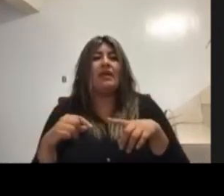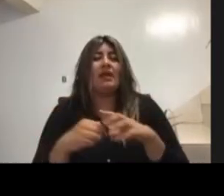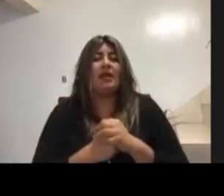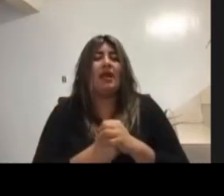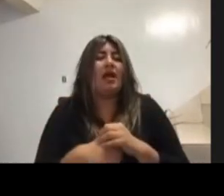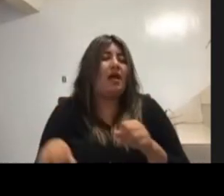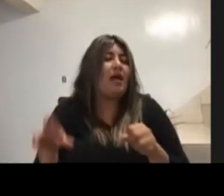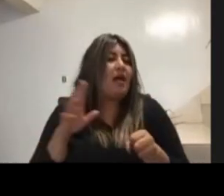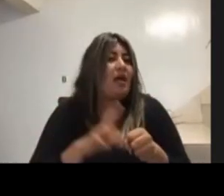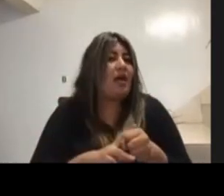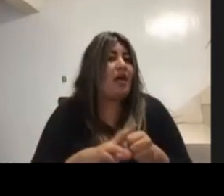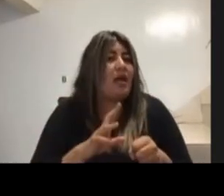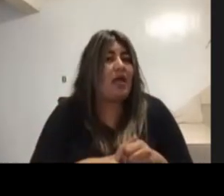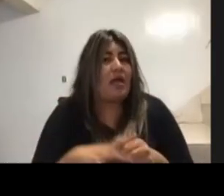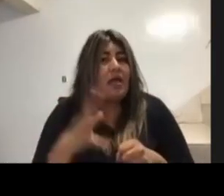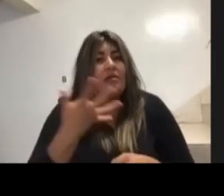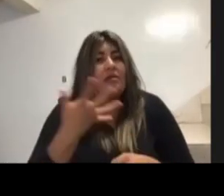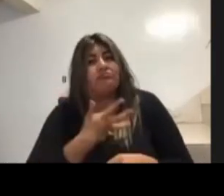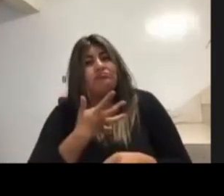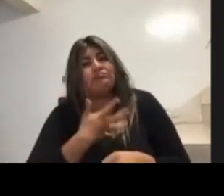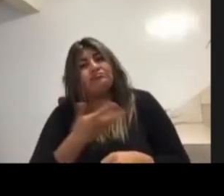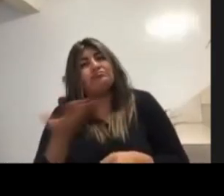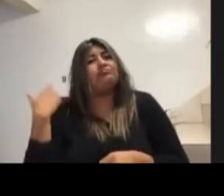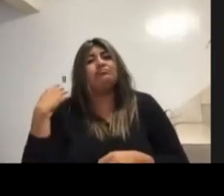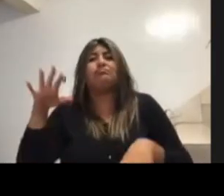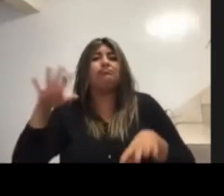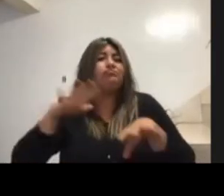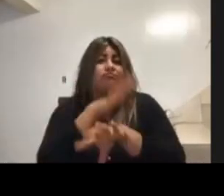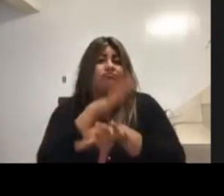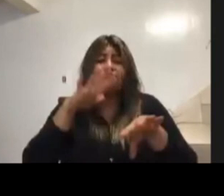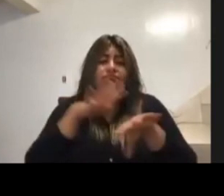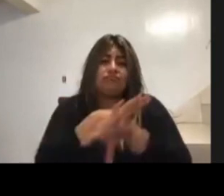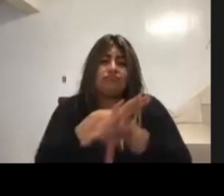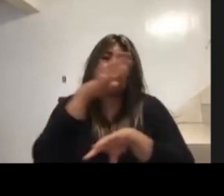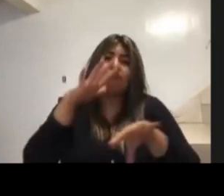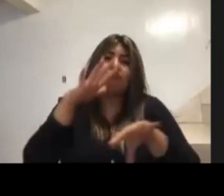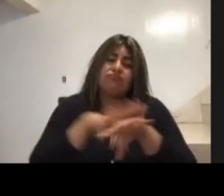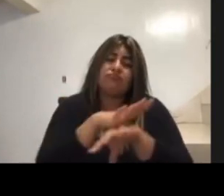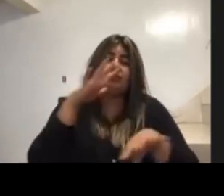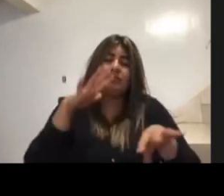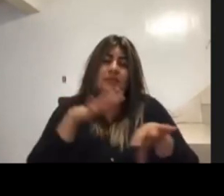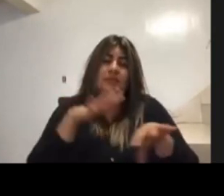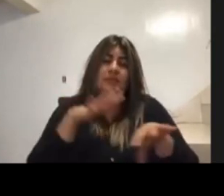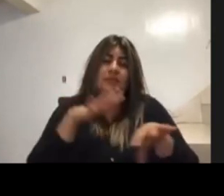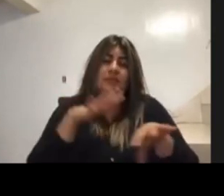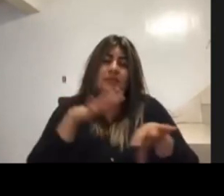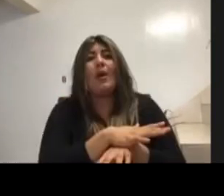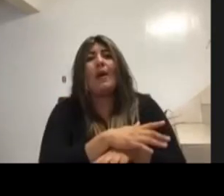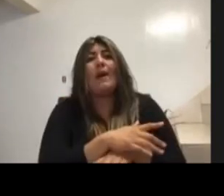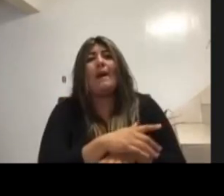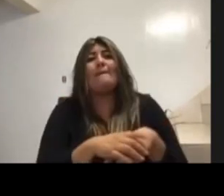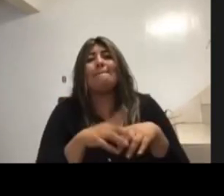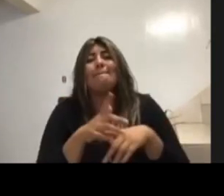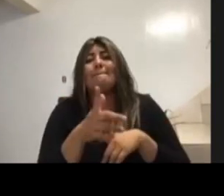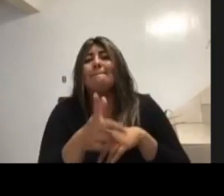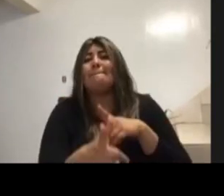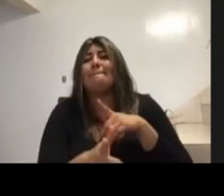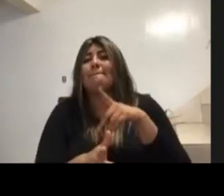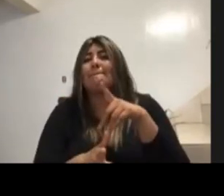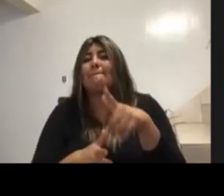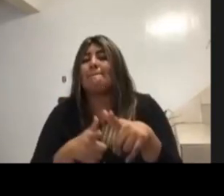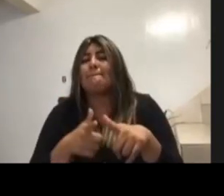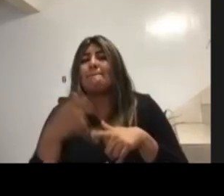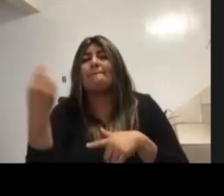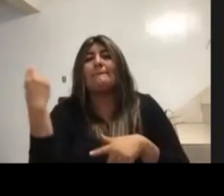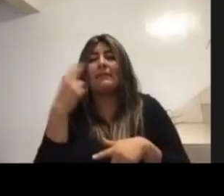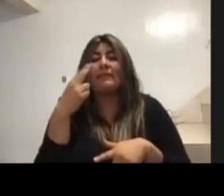hemos tenido algunas y van cambiando. Realmente han ido incidiendo, no con la velocidad ni con la profundidad que necesitamos